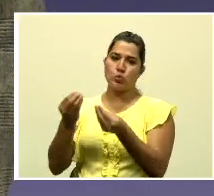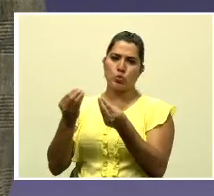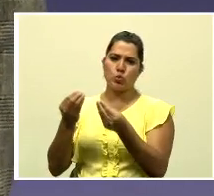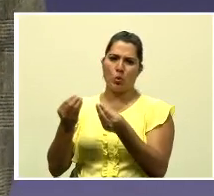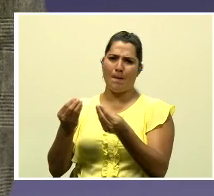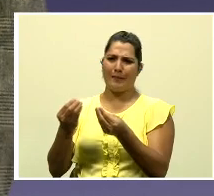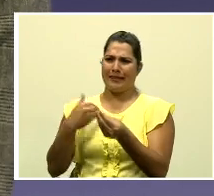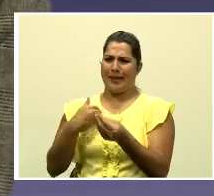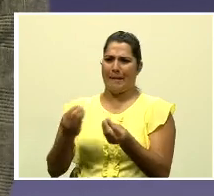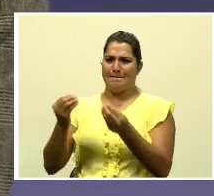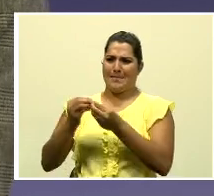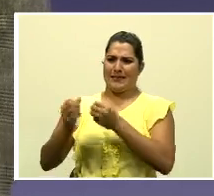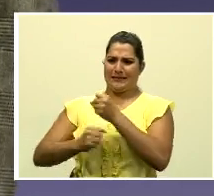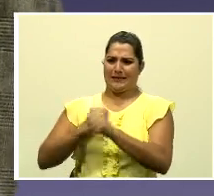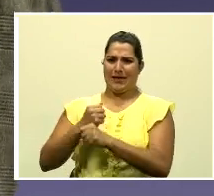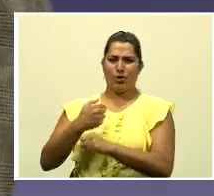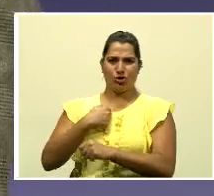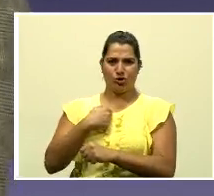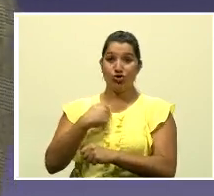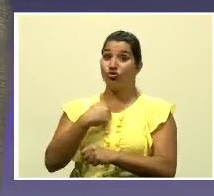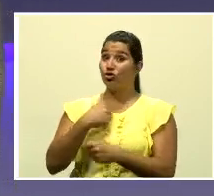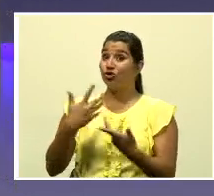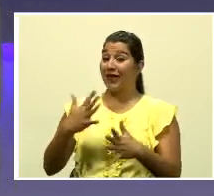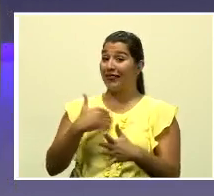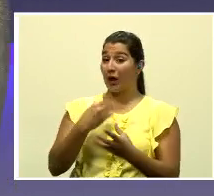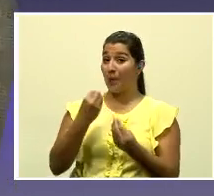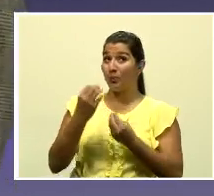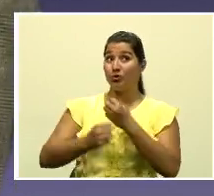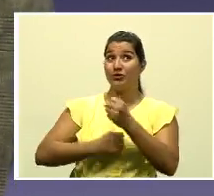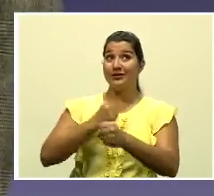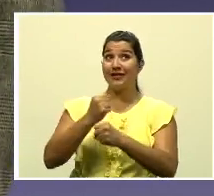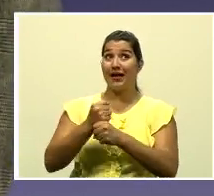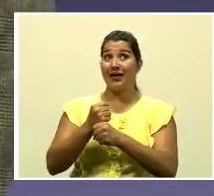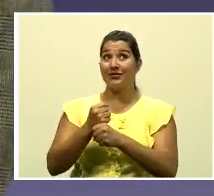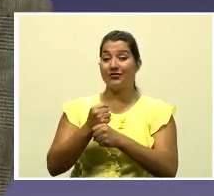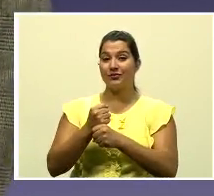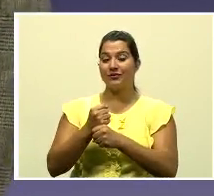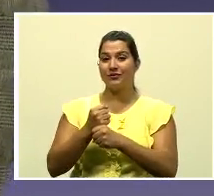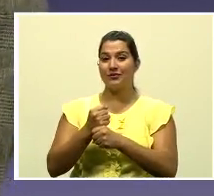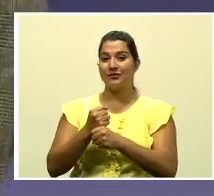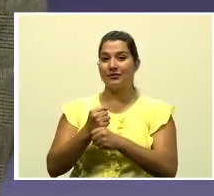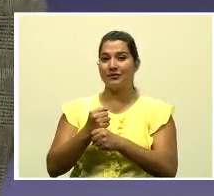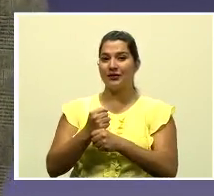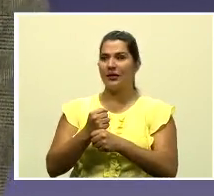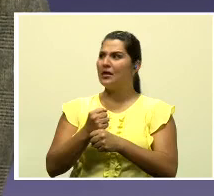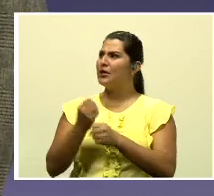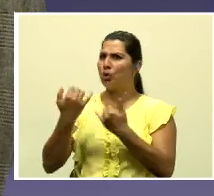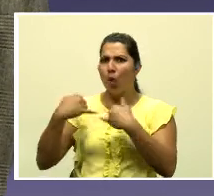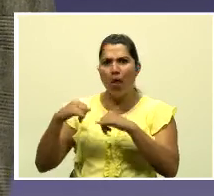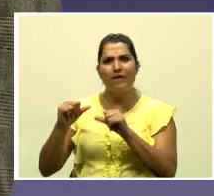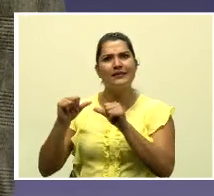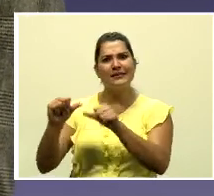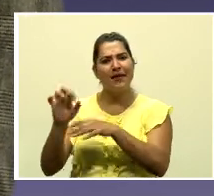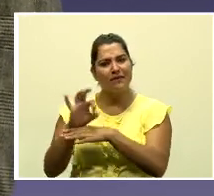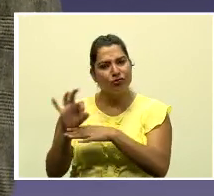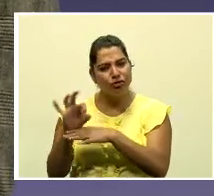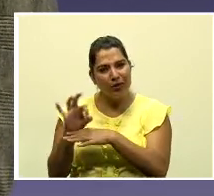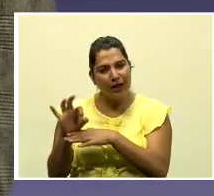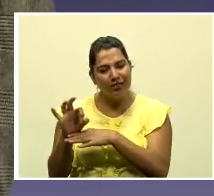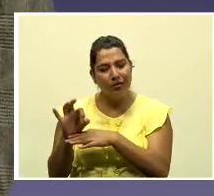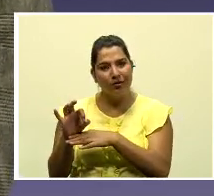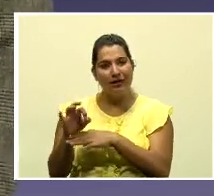más años que yo. Ya yo tengo bastantes, ¿verdad? Y ahí siguen funcionando. Y